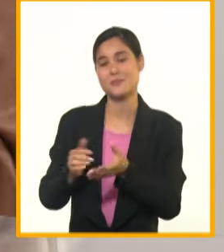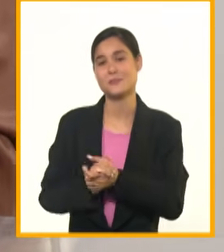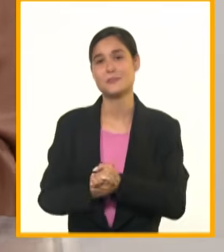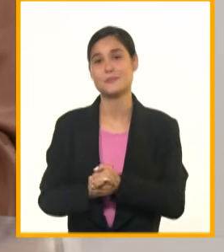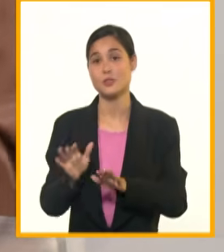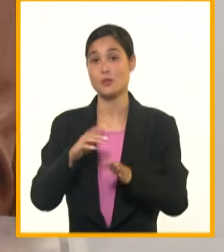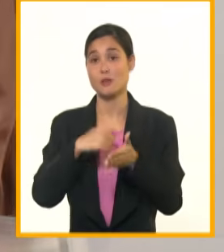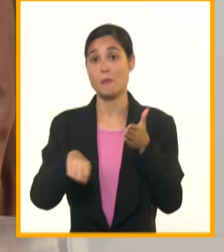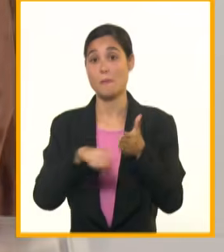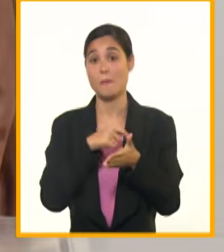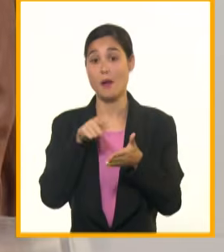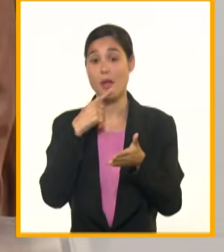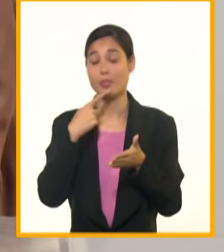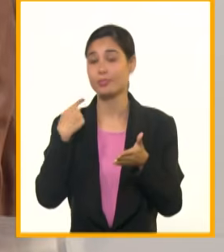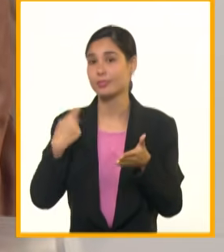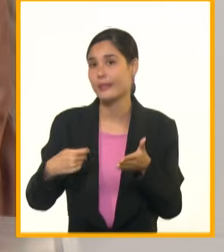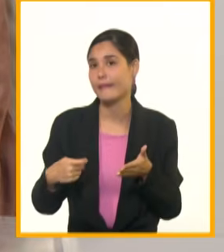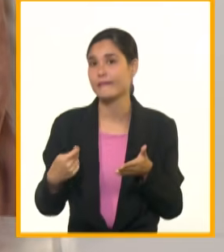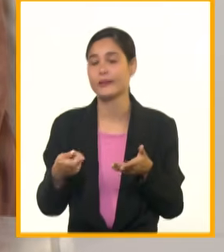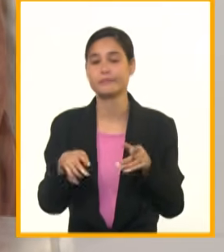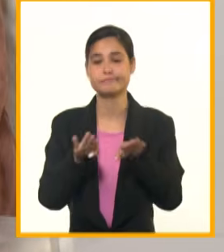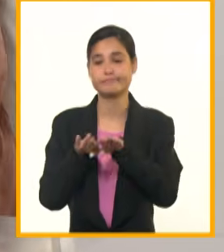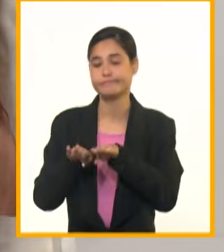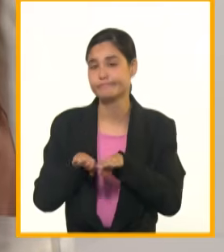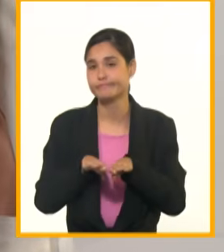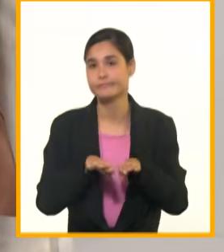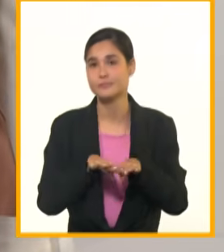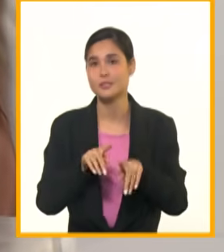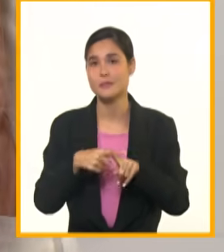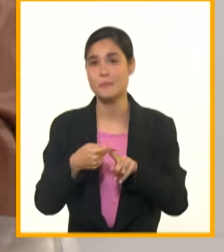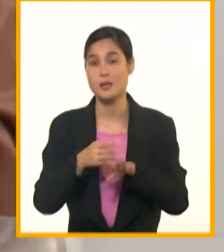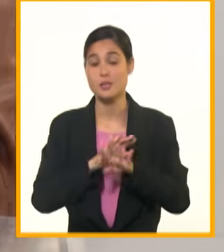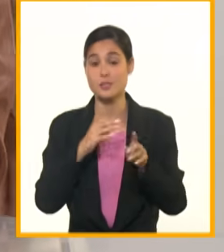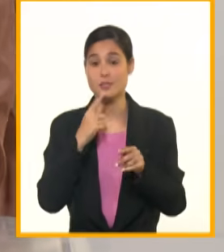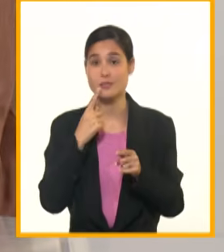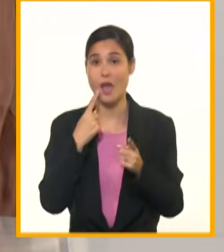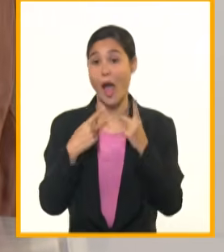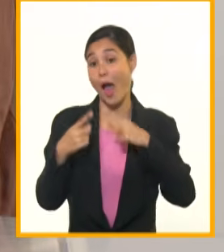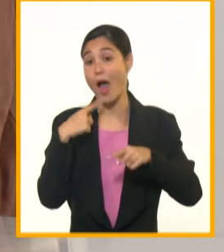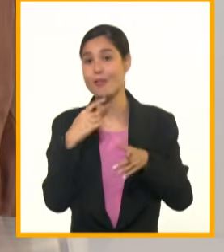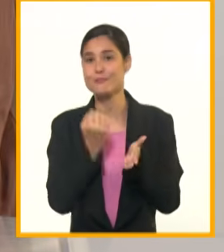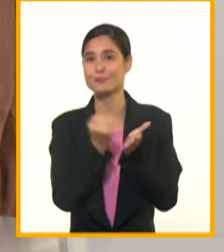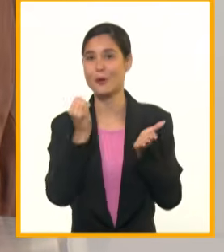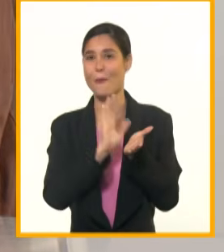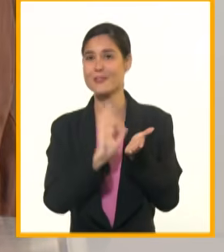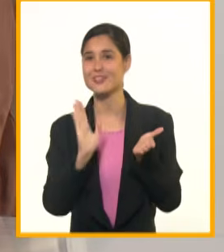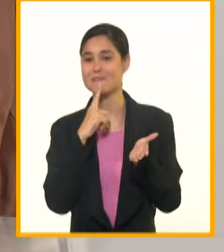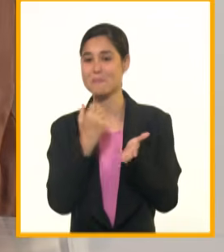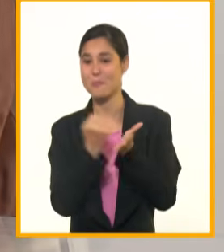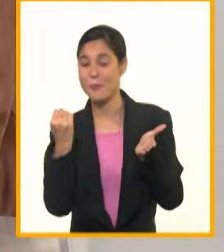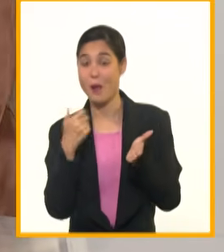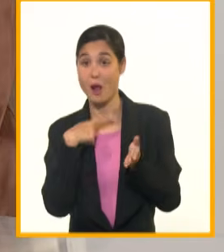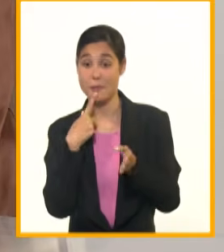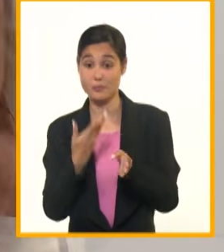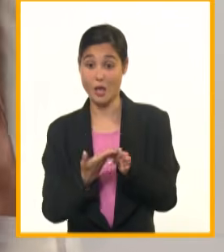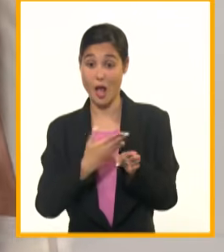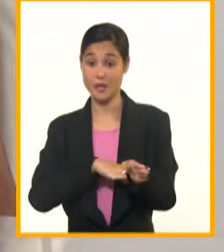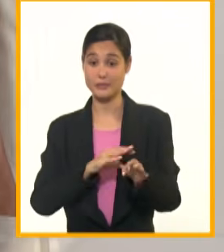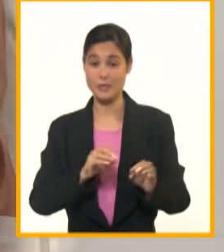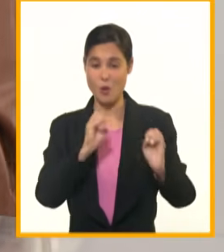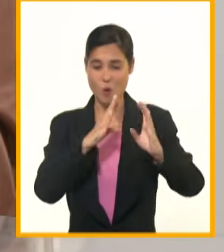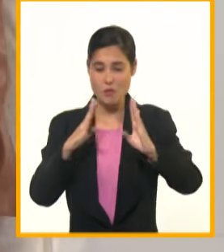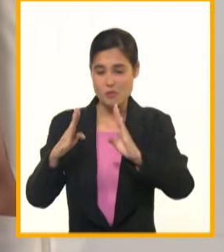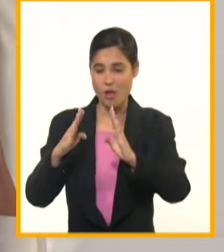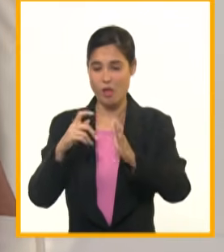ser justo, y casi nos aprobaron una parte importante de lo que pedimos. Y lo otro lo tenemos,